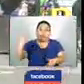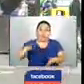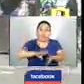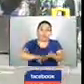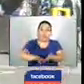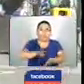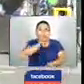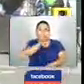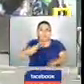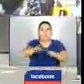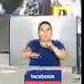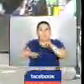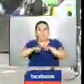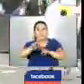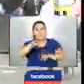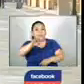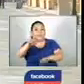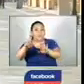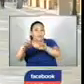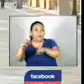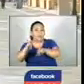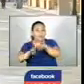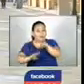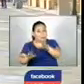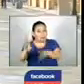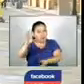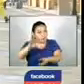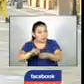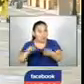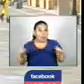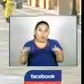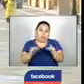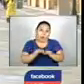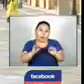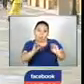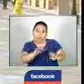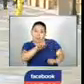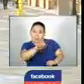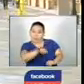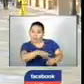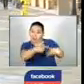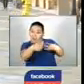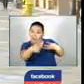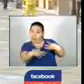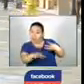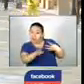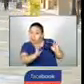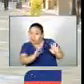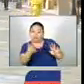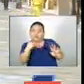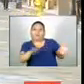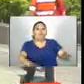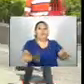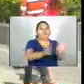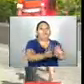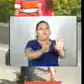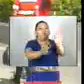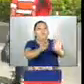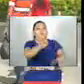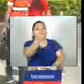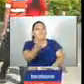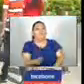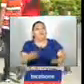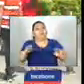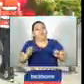de 20 hasta 100 salarios mínimos, incluso hasta cerrarle por el tiempo que dura la ley el establecimiento, además de